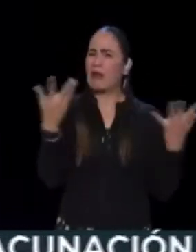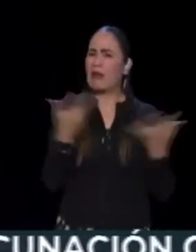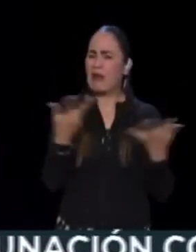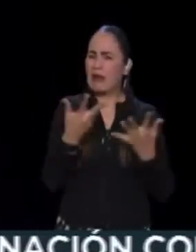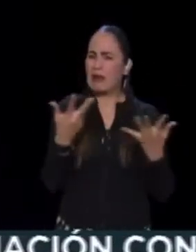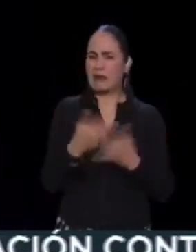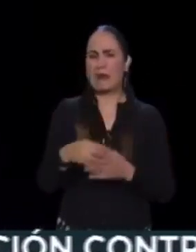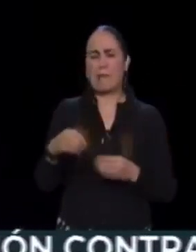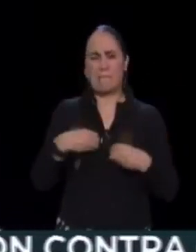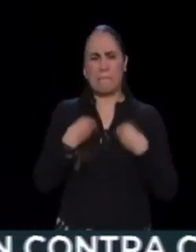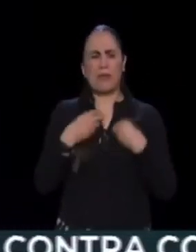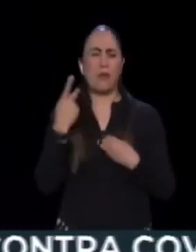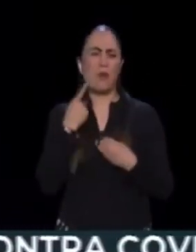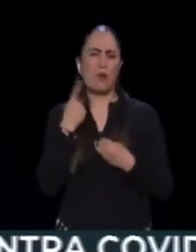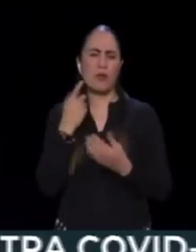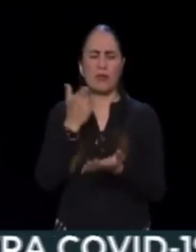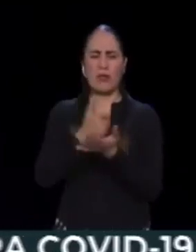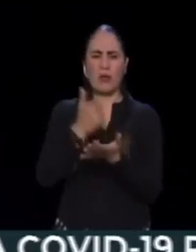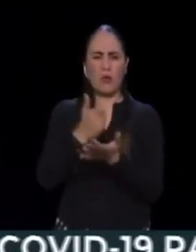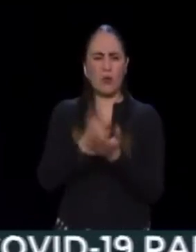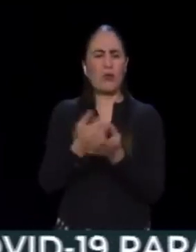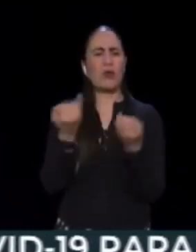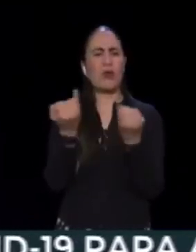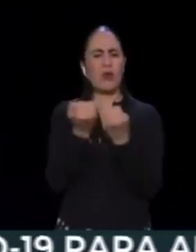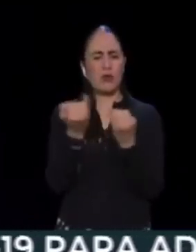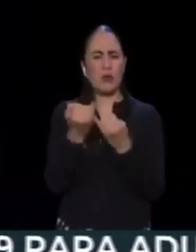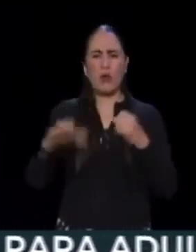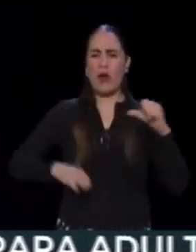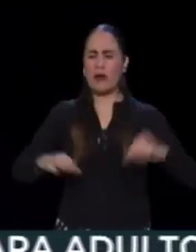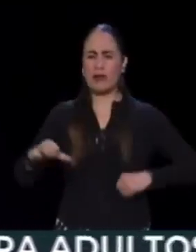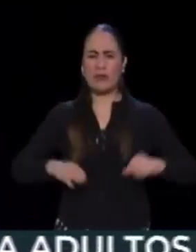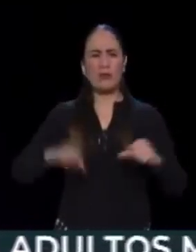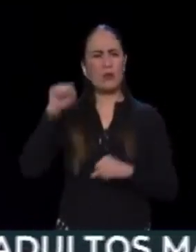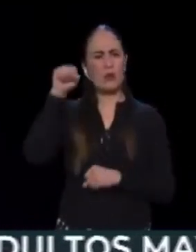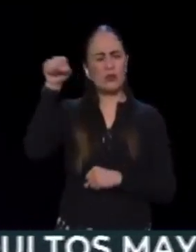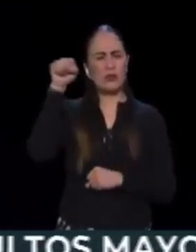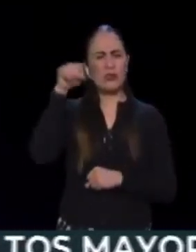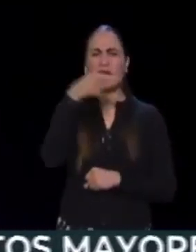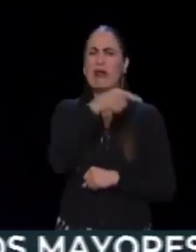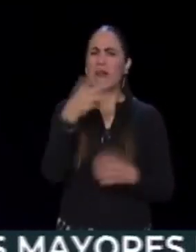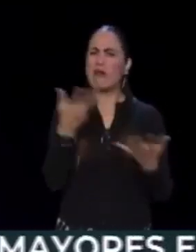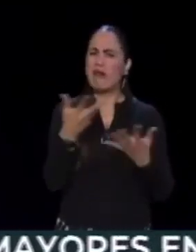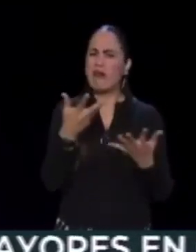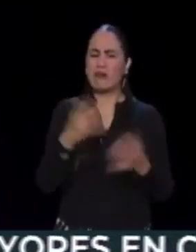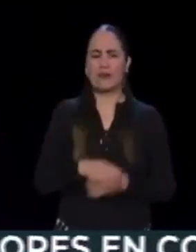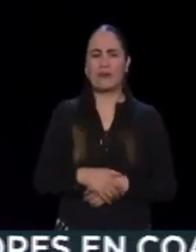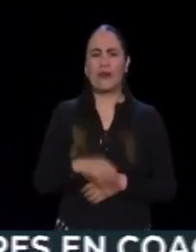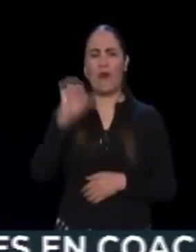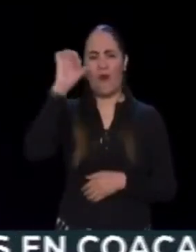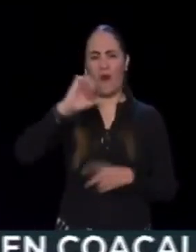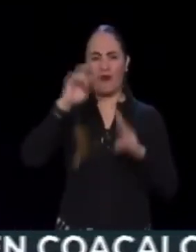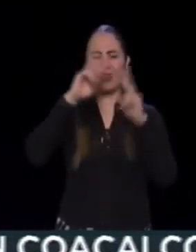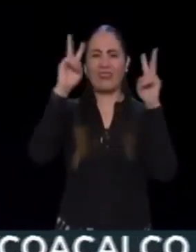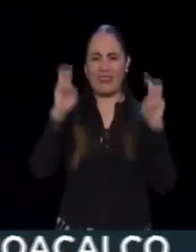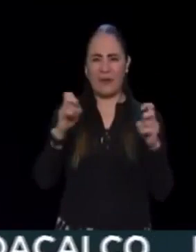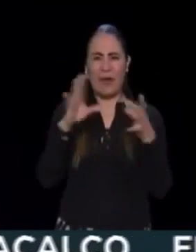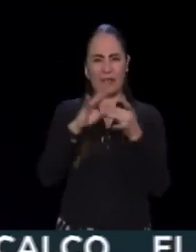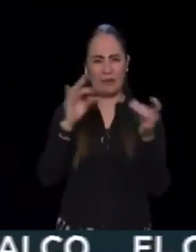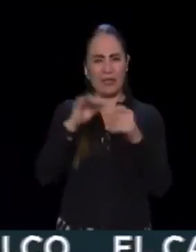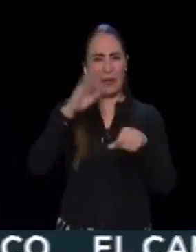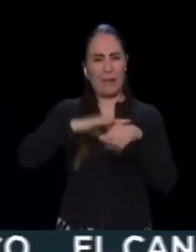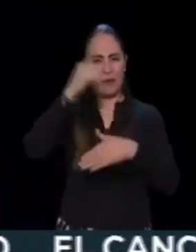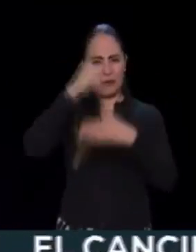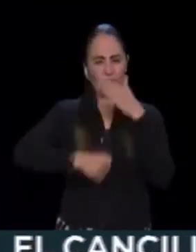configuración política, económica y por supuesto de activismo sindical? Bueno, para hablar de este tema saludamos esta noche con mucho